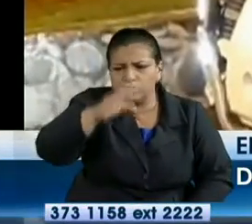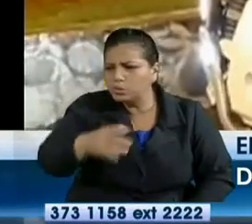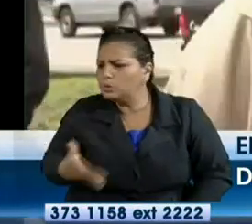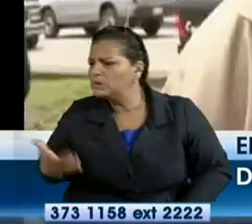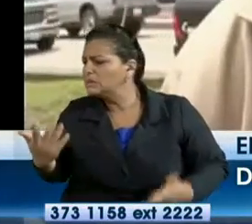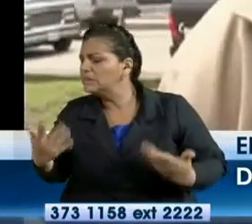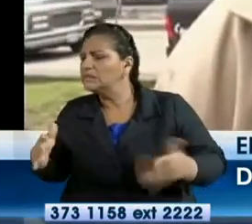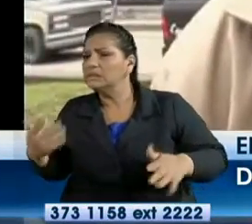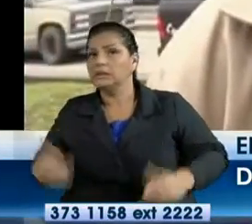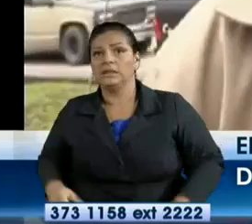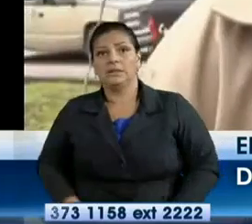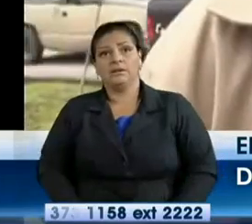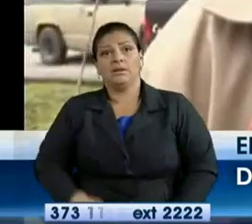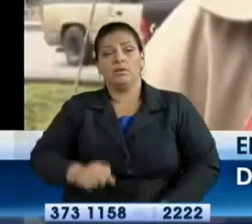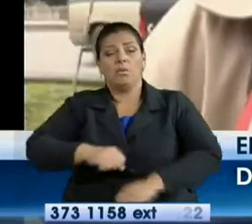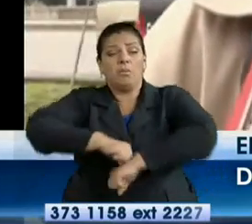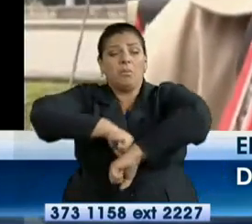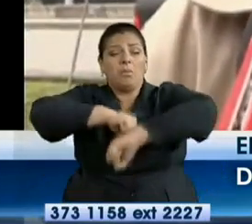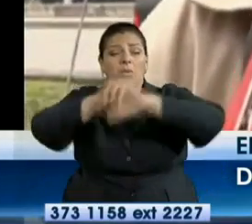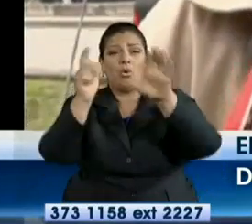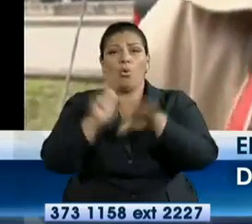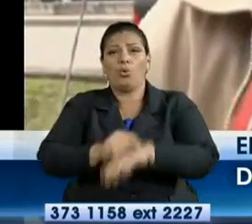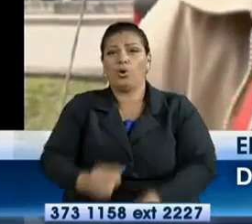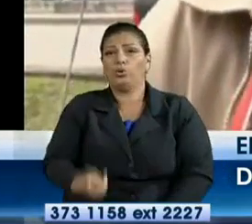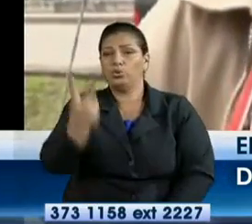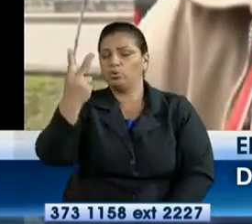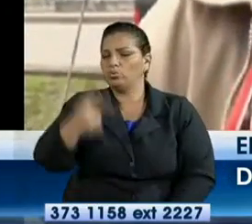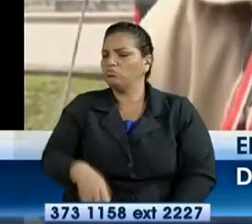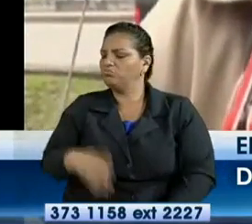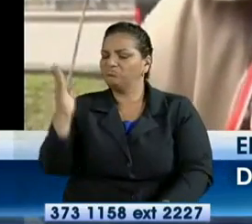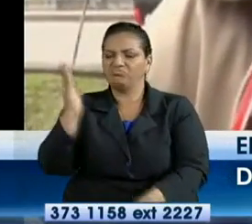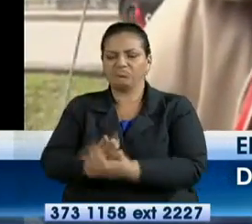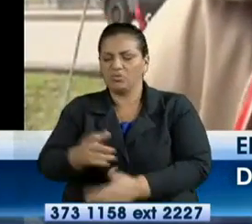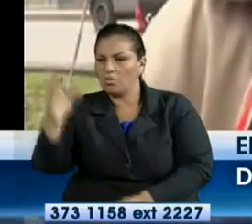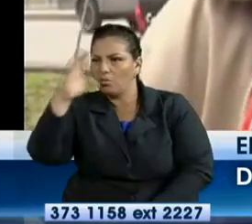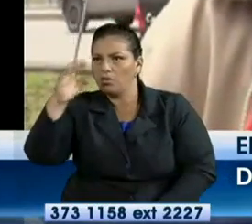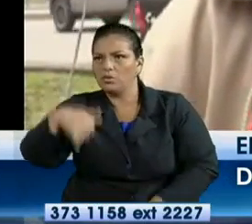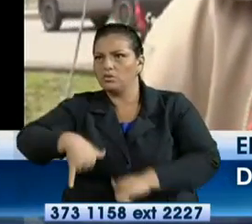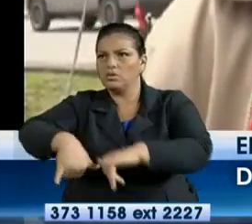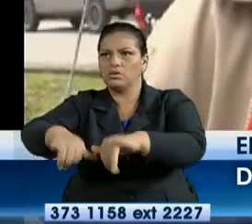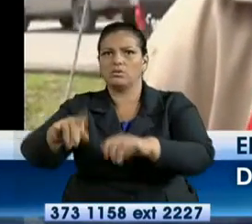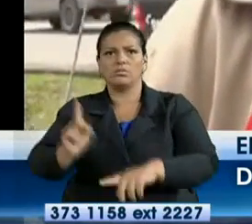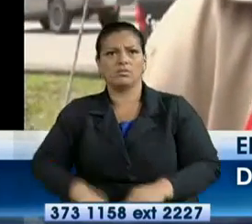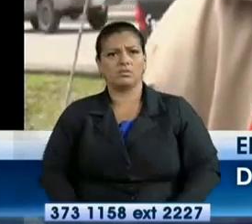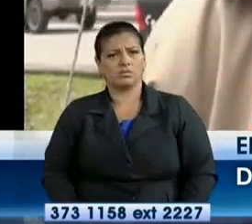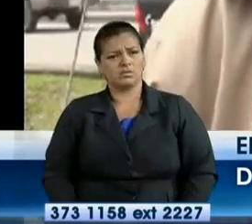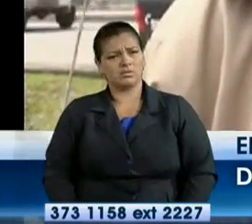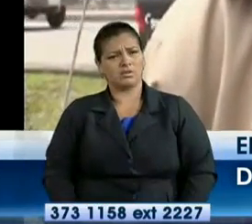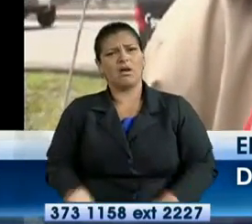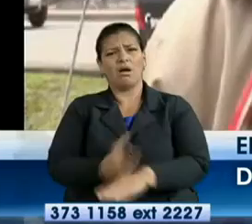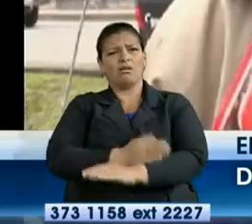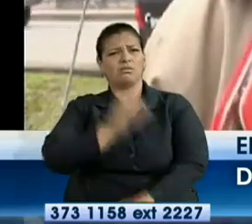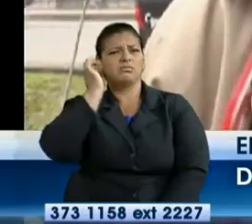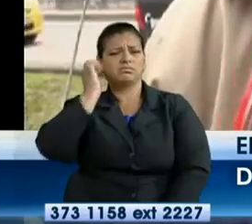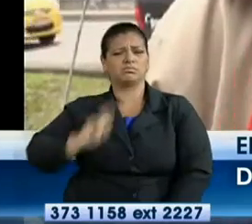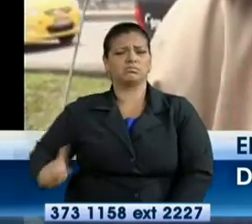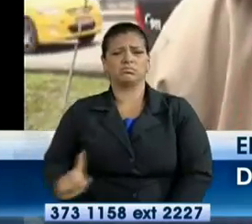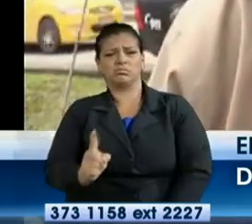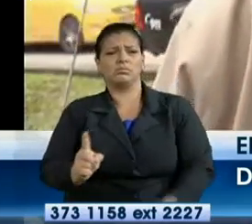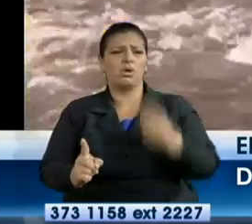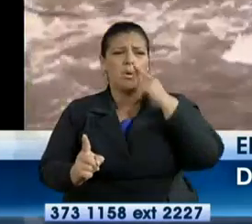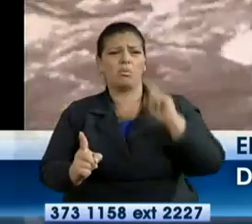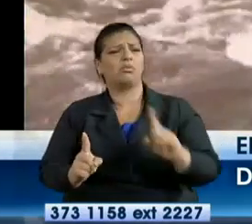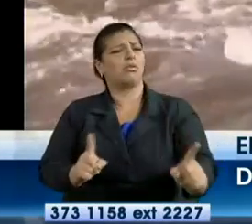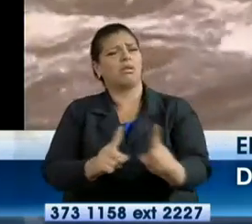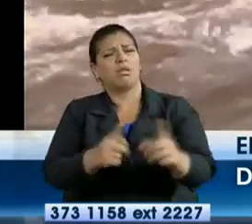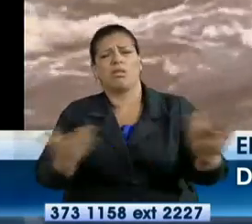hacer el baño aquí, para sacar todos los males. ¿Cómo va a venir a tener un río crecido? Pues, que no sea tan, tan ignorante. Pues.